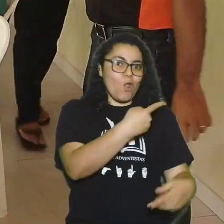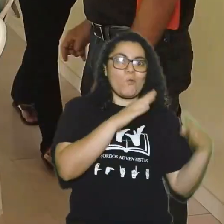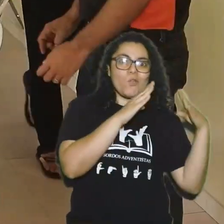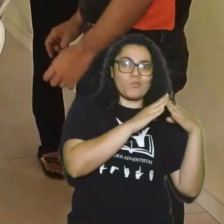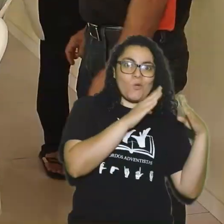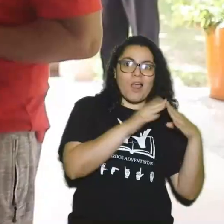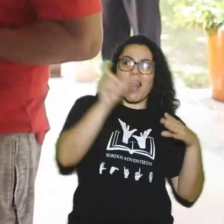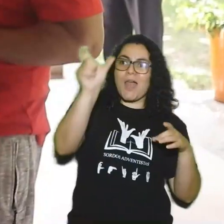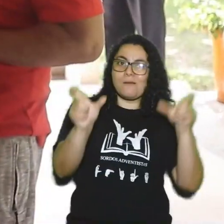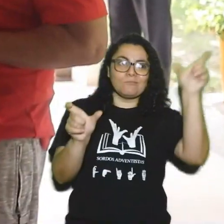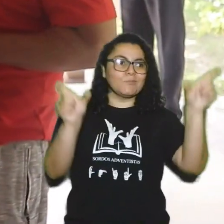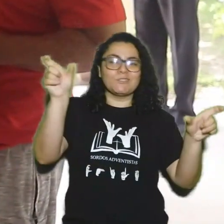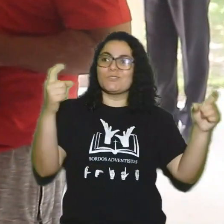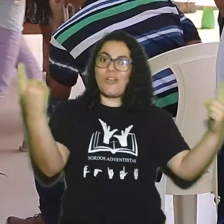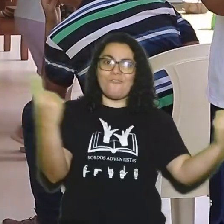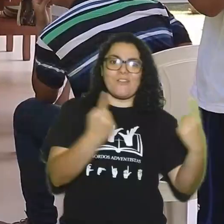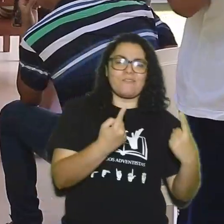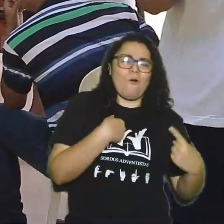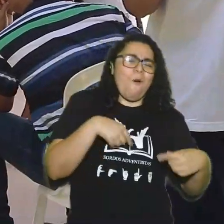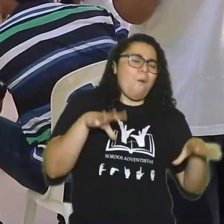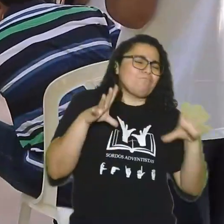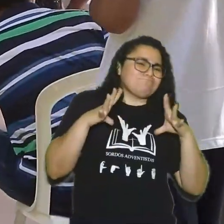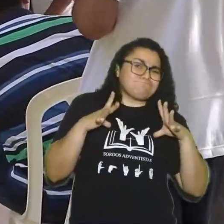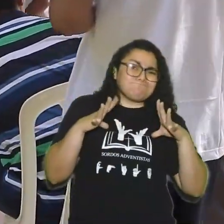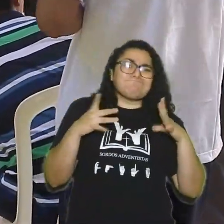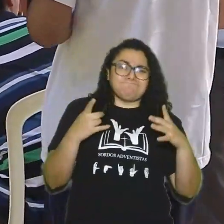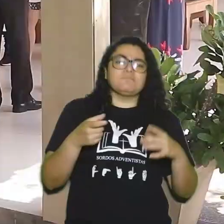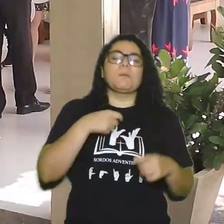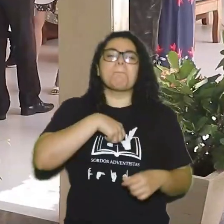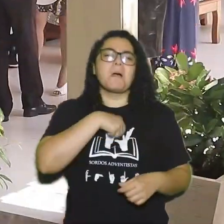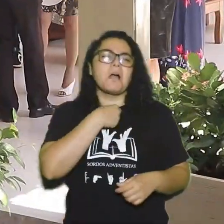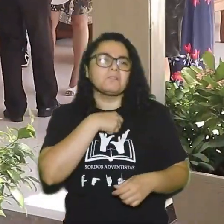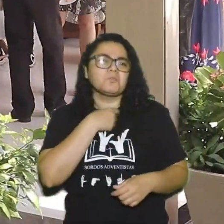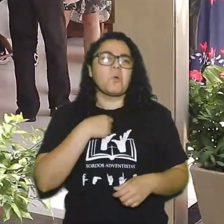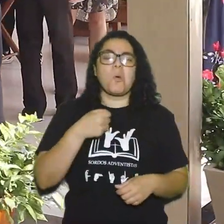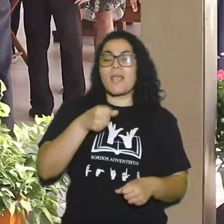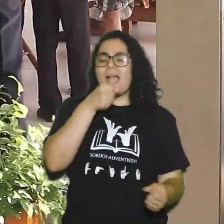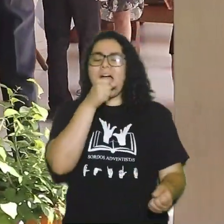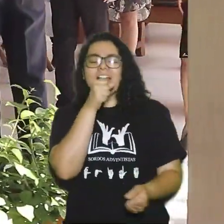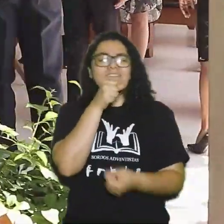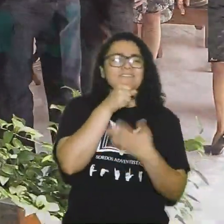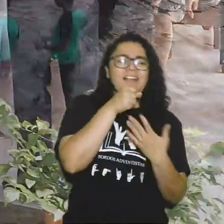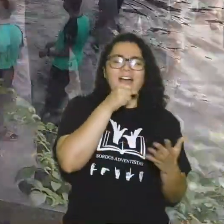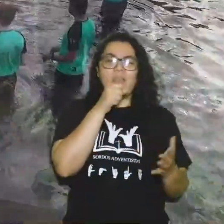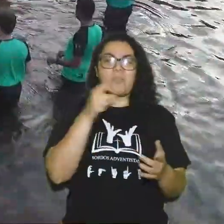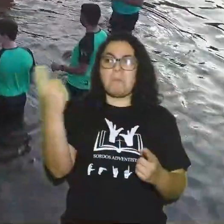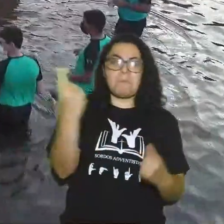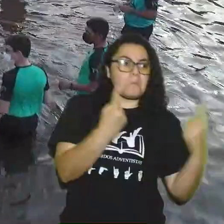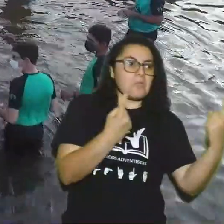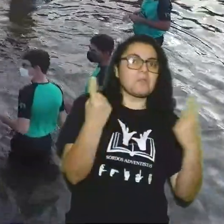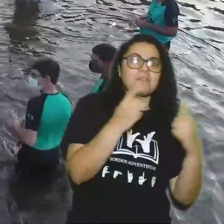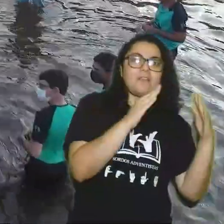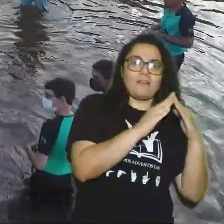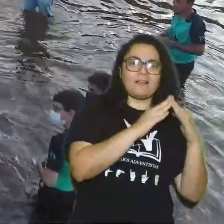hogar a hermanos de iglesia, a cantantes y pastores que nos visitan cuando hay algún evento especial en la ciudad.